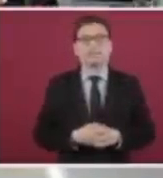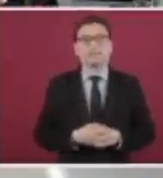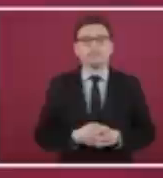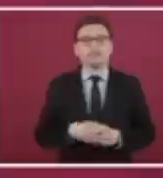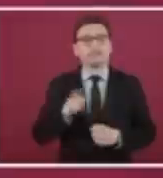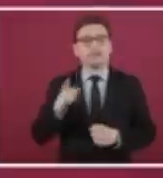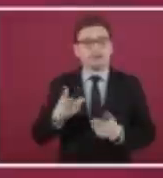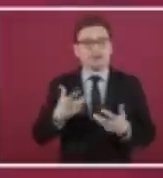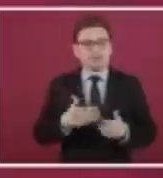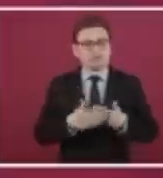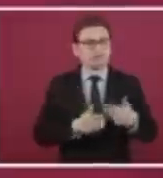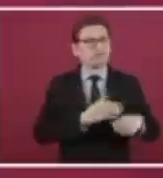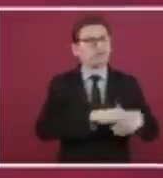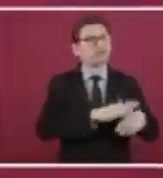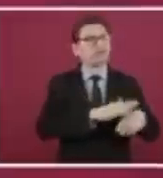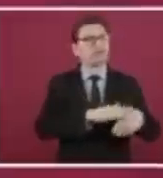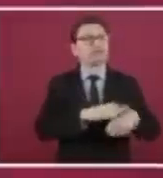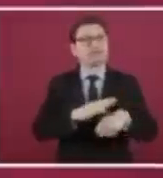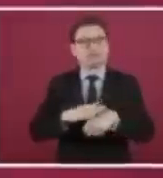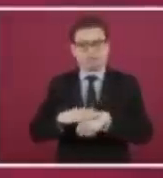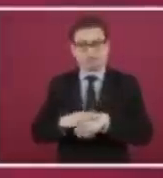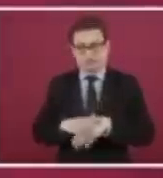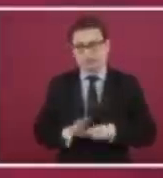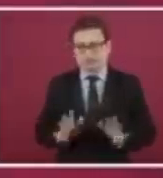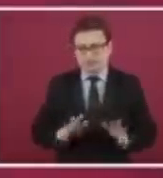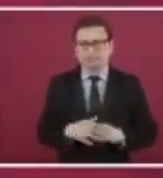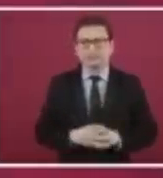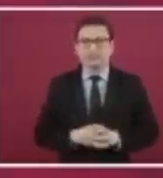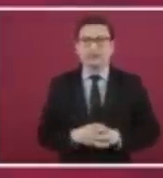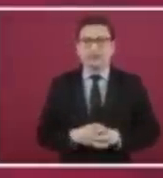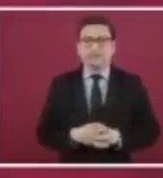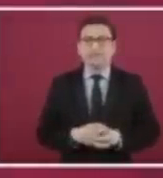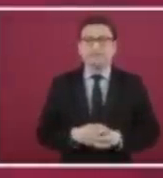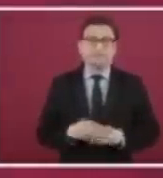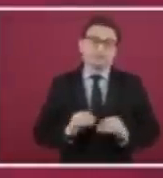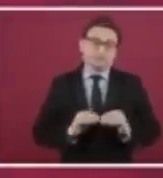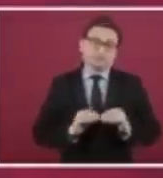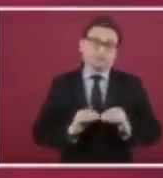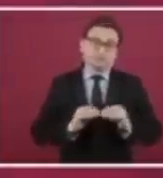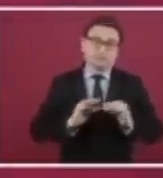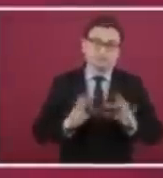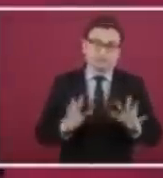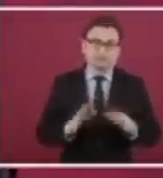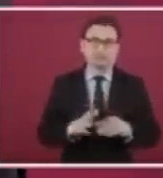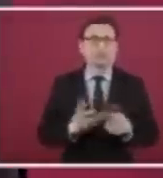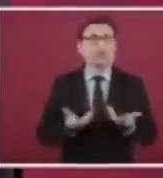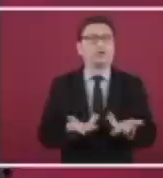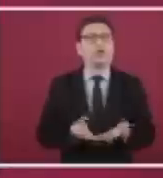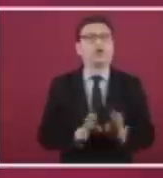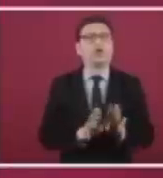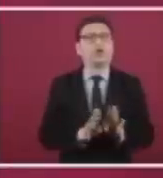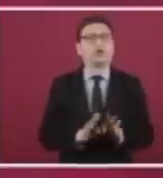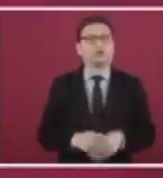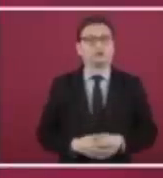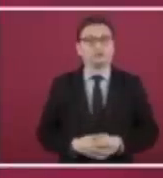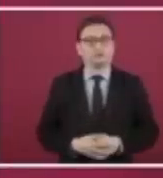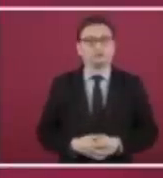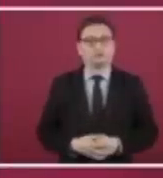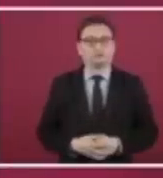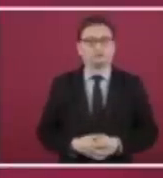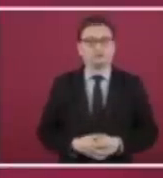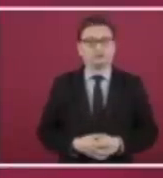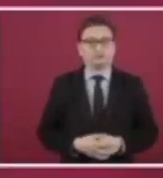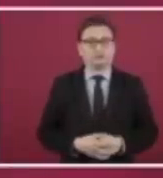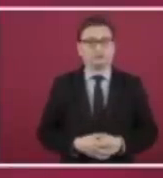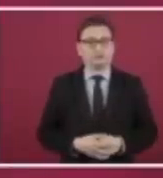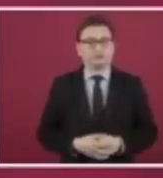haciendo la convocatoria. Desde luego se tiene que hacer a el Poder